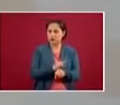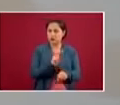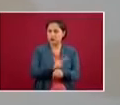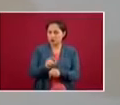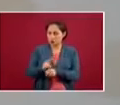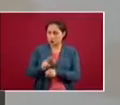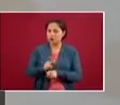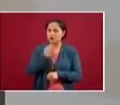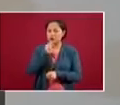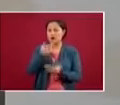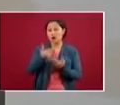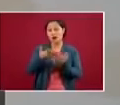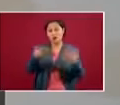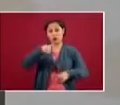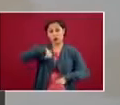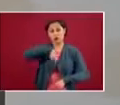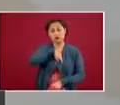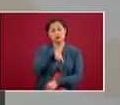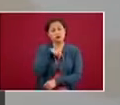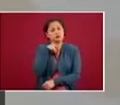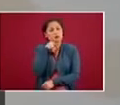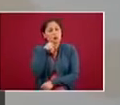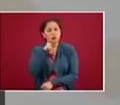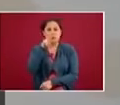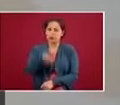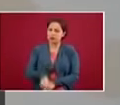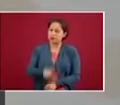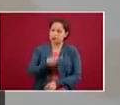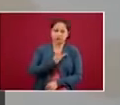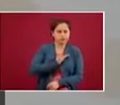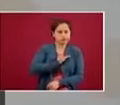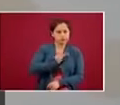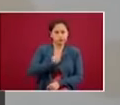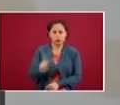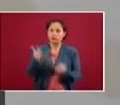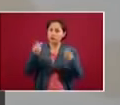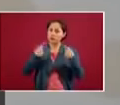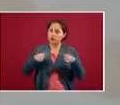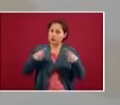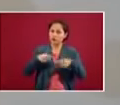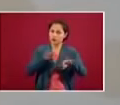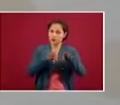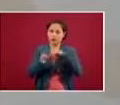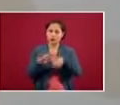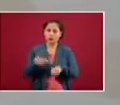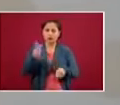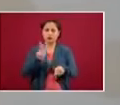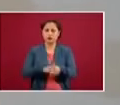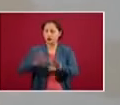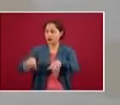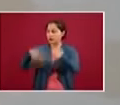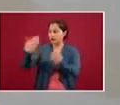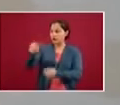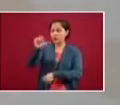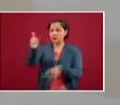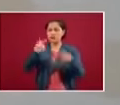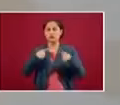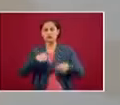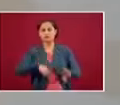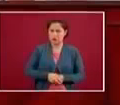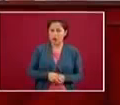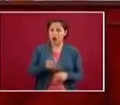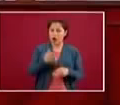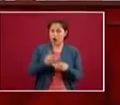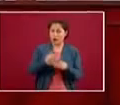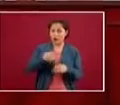diversos canales. Los gobiernos estarán obligados a informar mediante conferencias públicas toda la información que se tenga acerca del